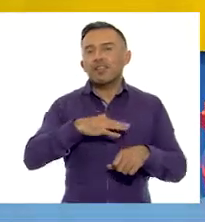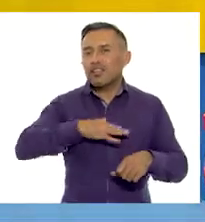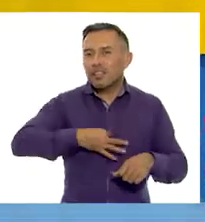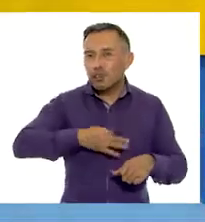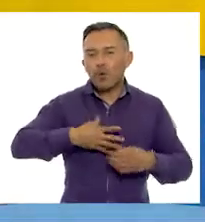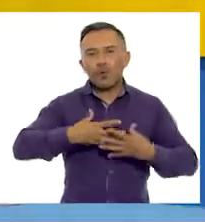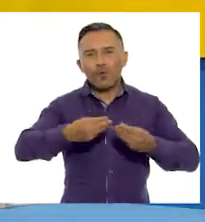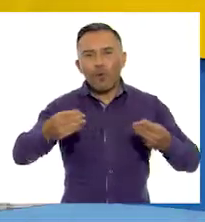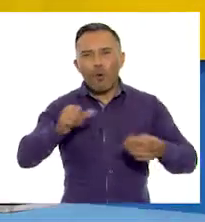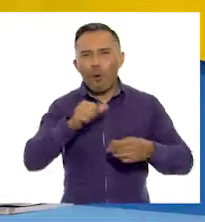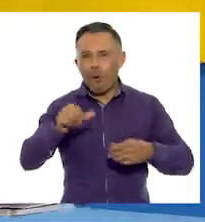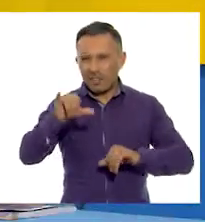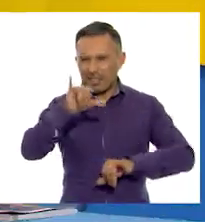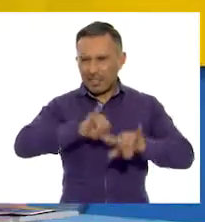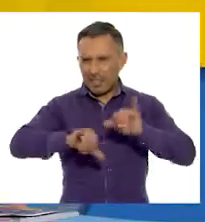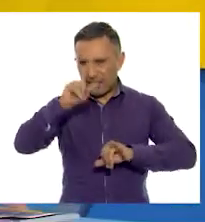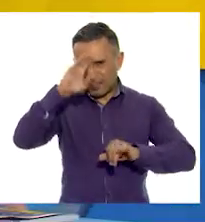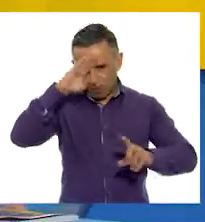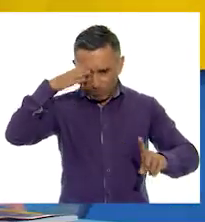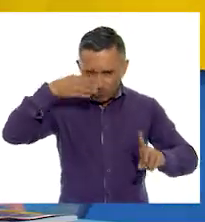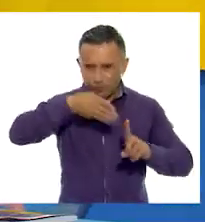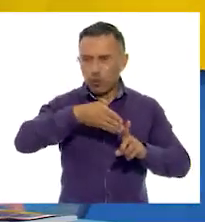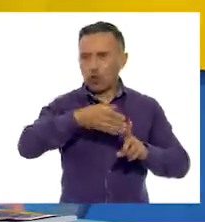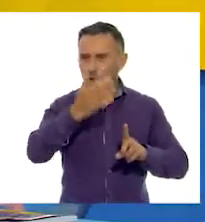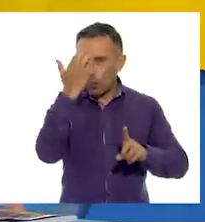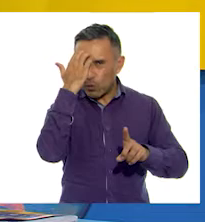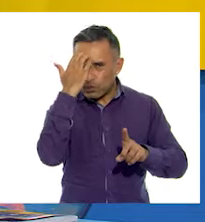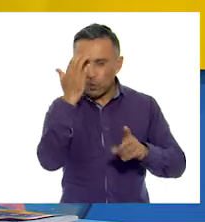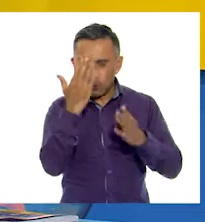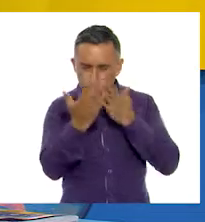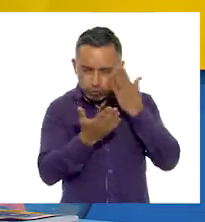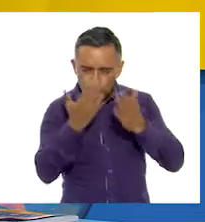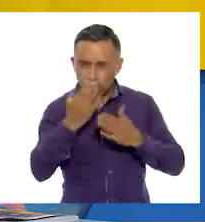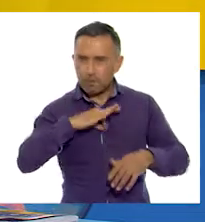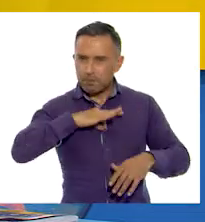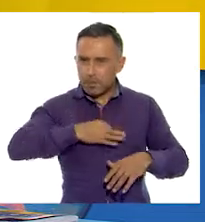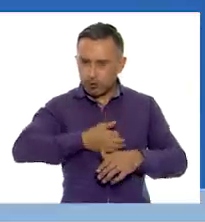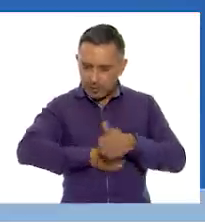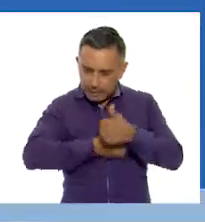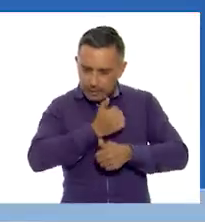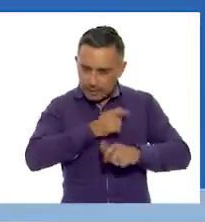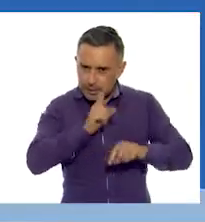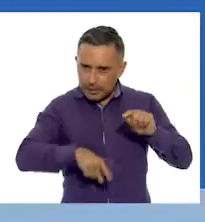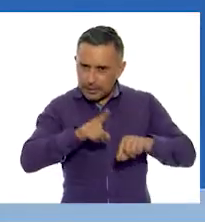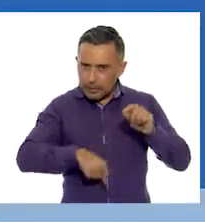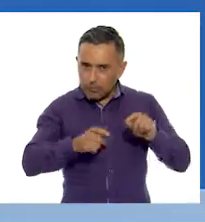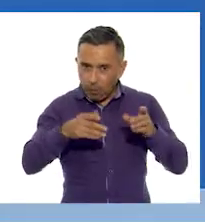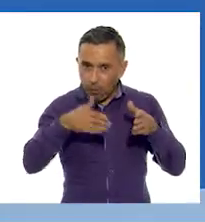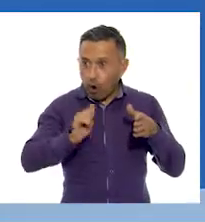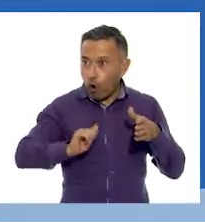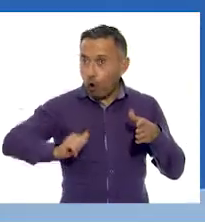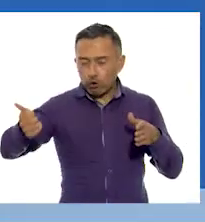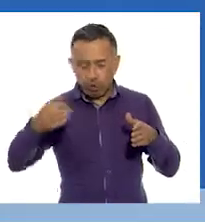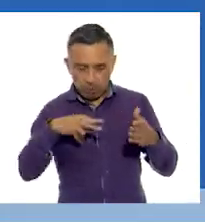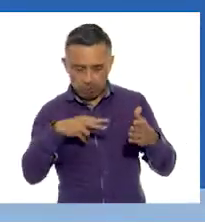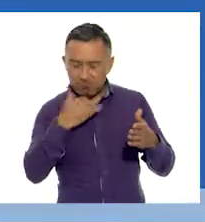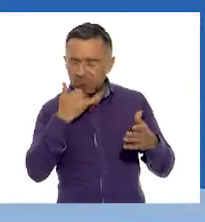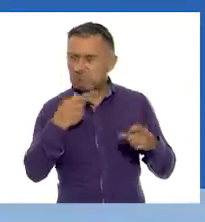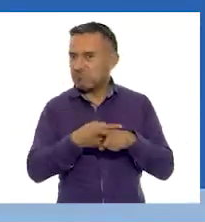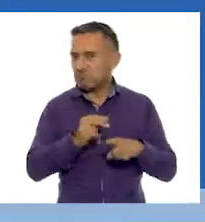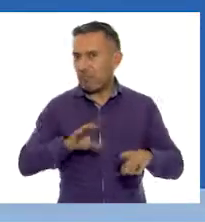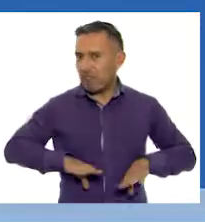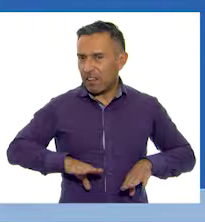y varios coronavirus relacionados con el SARS-CoV, interactúan directamente con la enzima convertidora de angiotensina